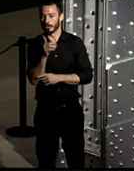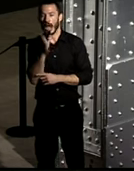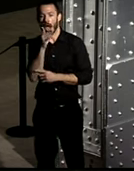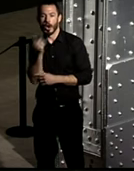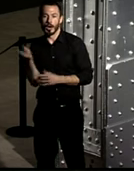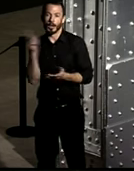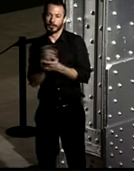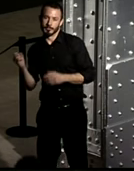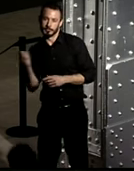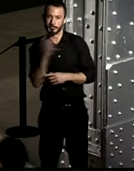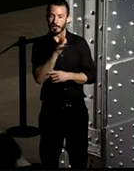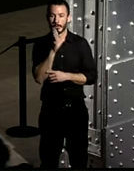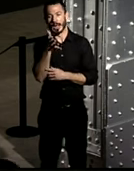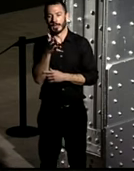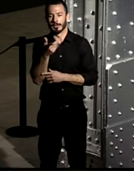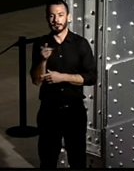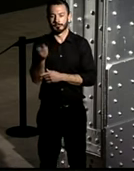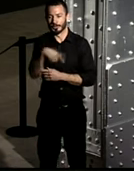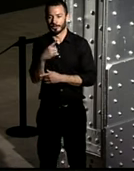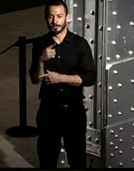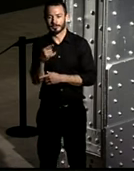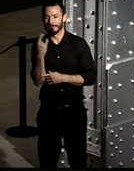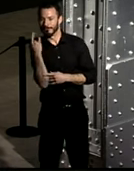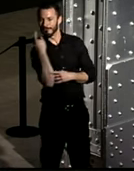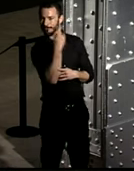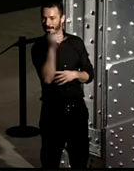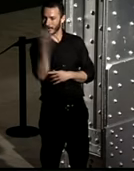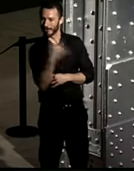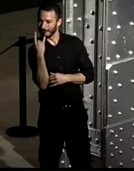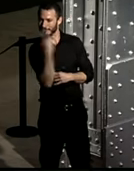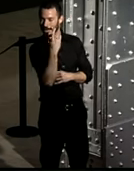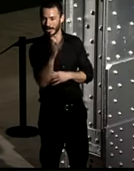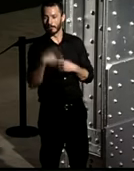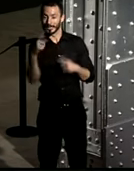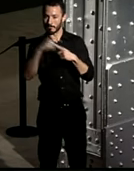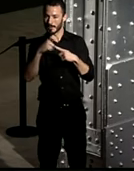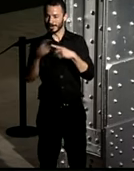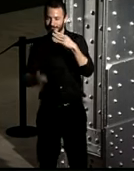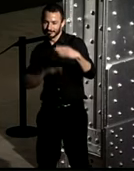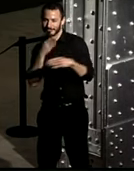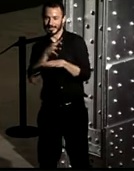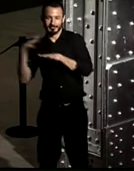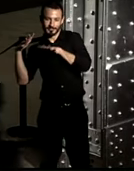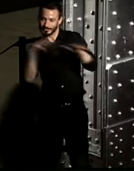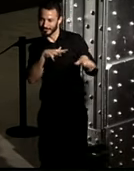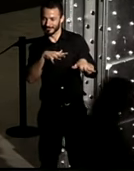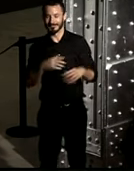pena y os vais a animar mucho a ir a ver la película cuando se estrene en mayo, y mientras tanto acomodamos a todos los invitados, ¿de acuerdo?